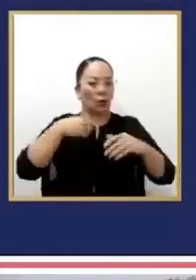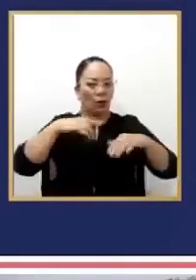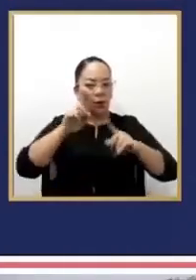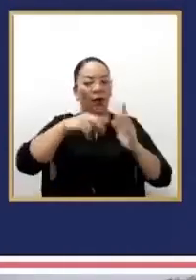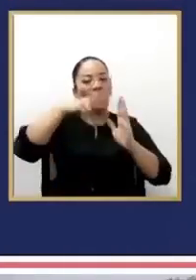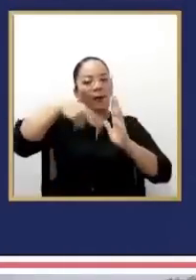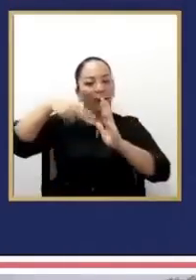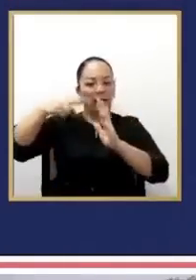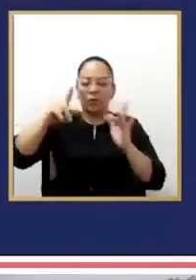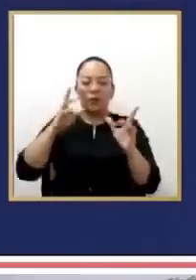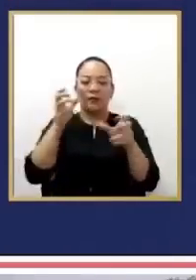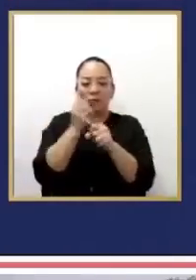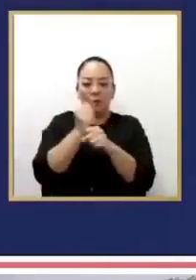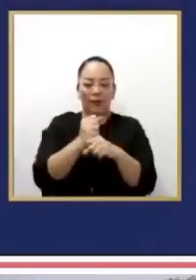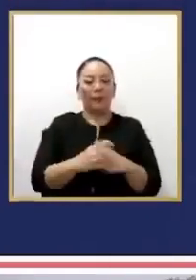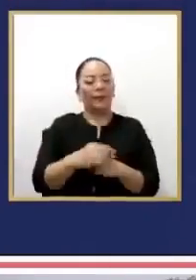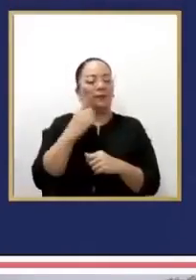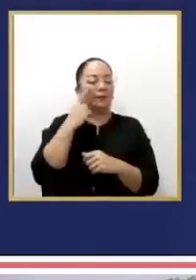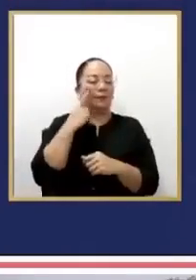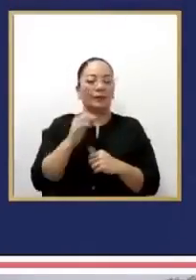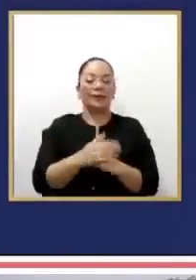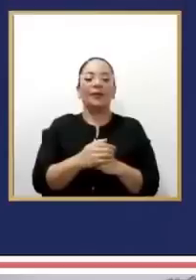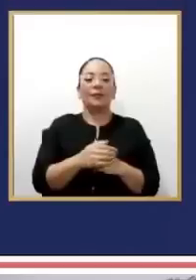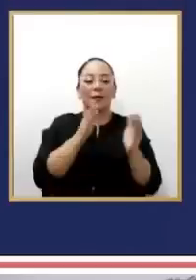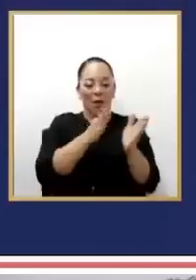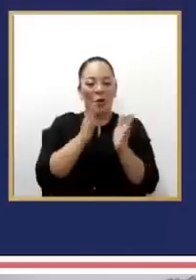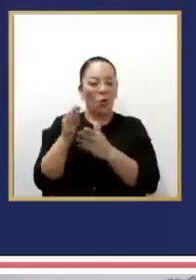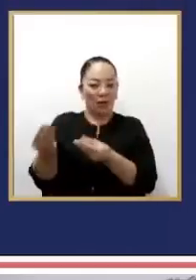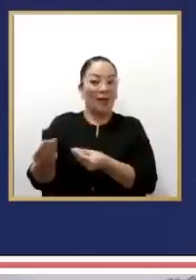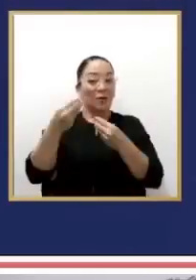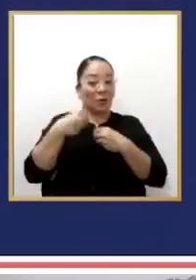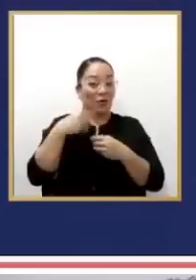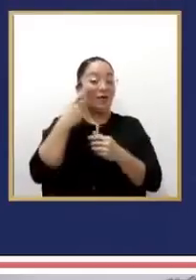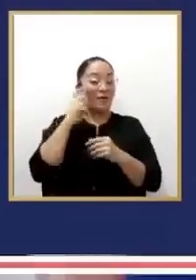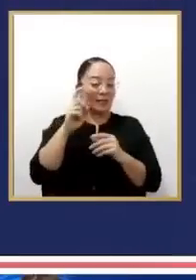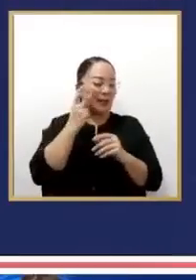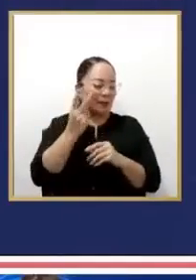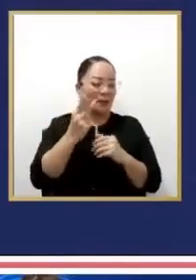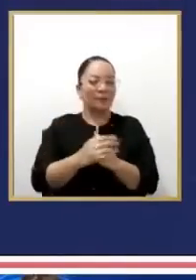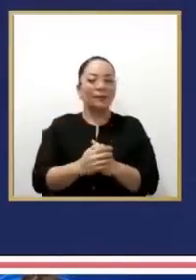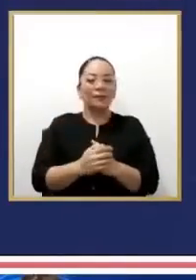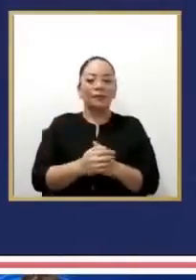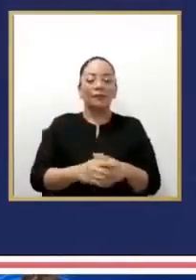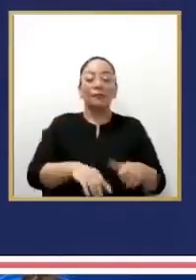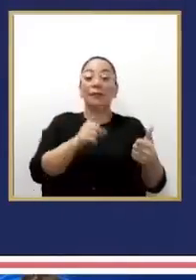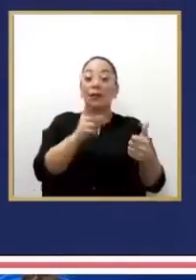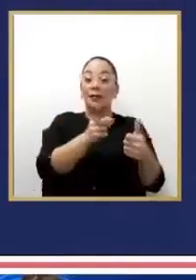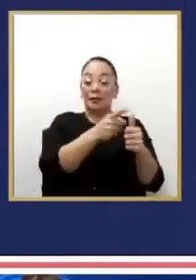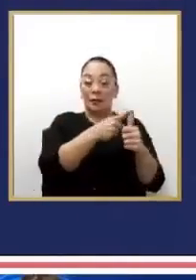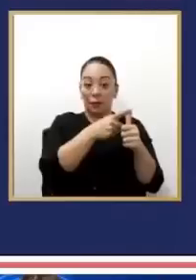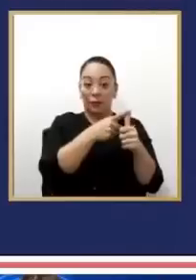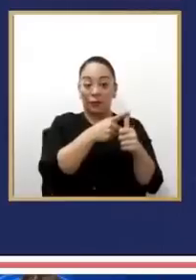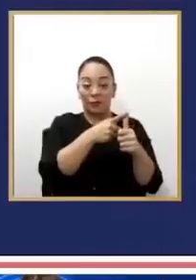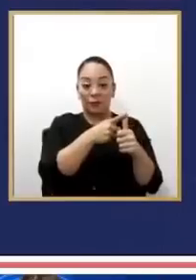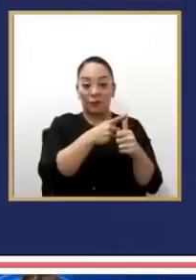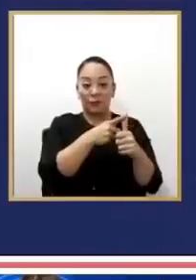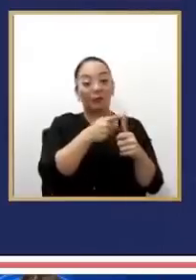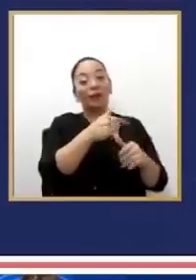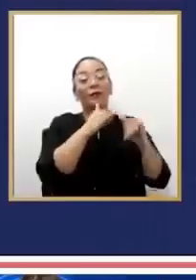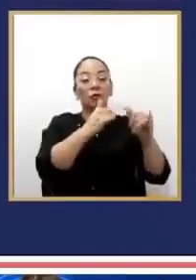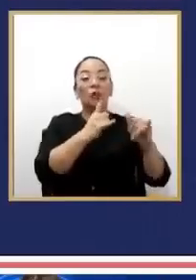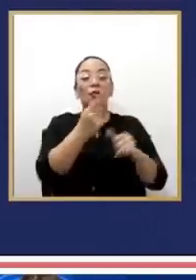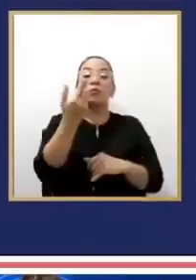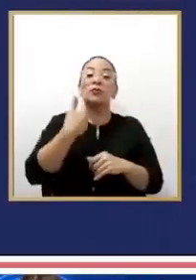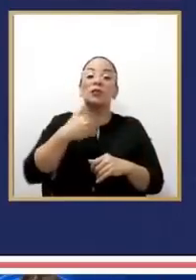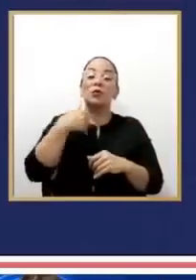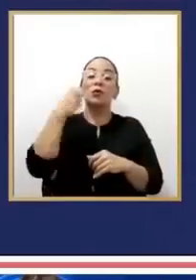voy a resumirlos. Empezamos con el primero y van en el orden en que me los dieron en la fiscalía. El primero es una denuncia que hizo un